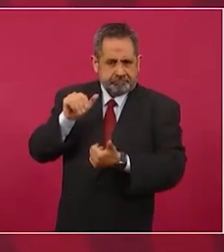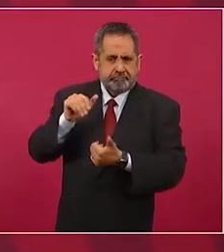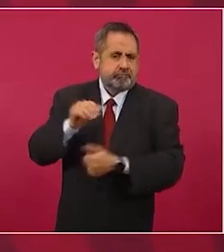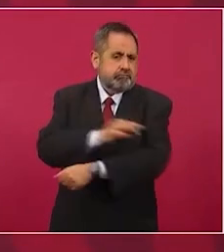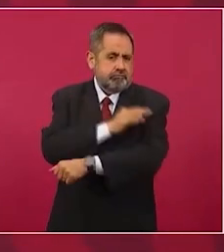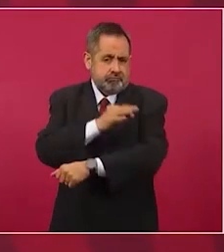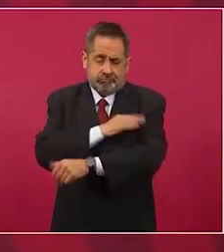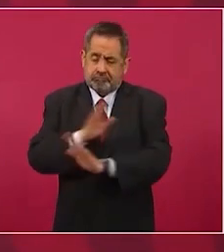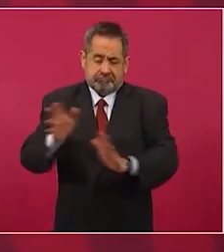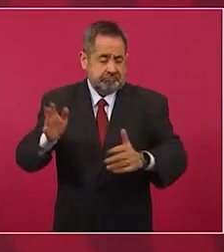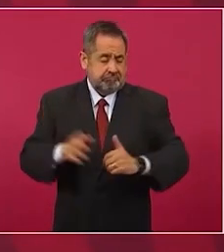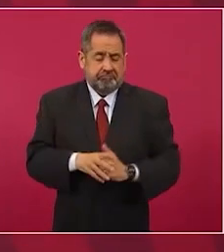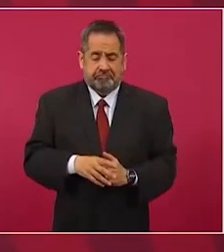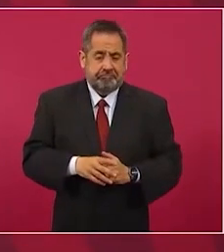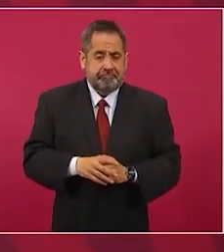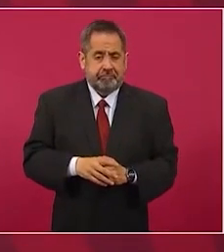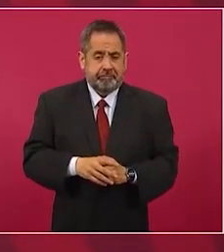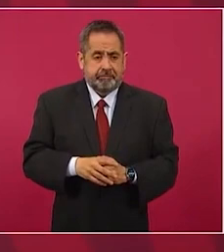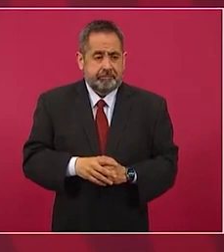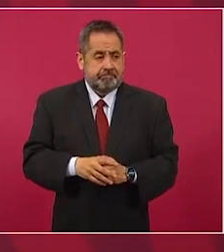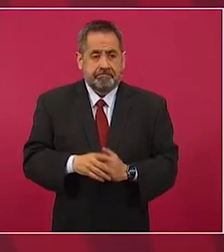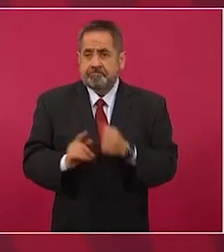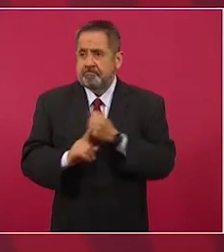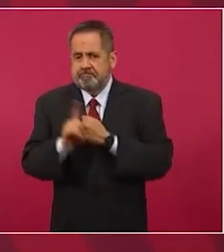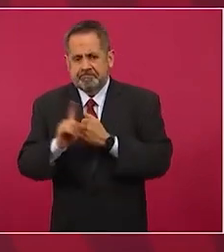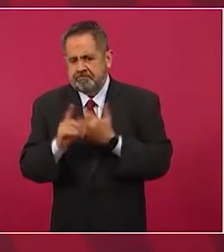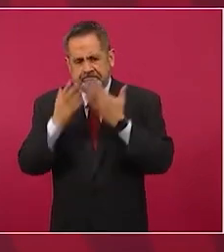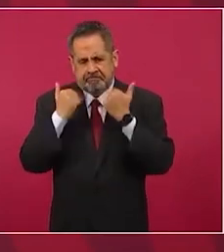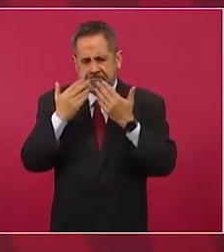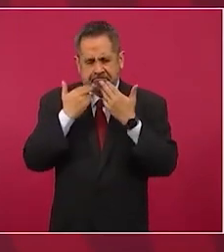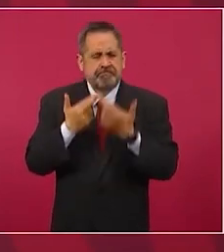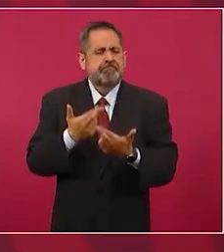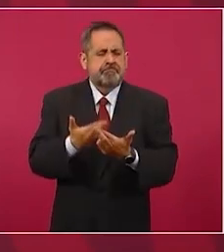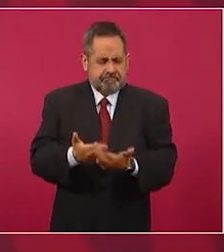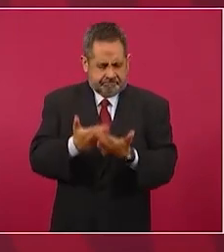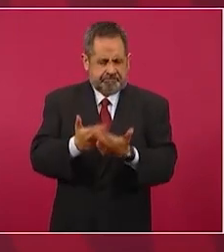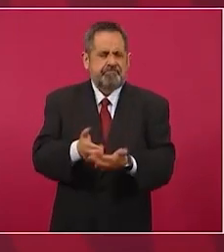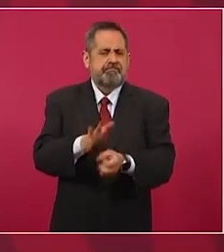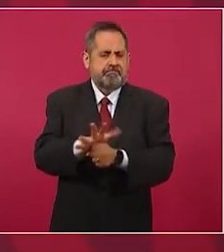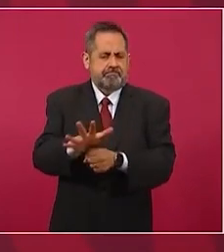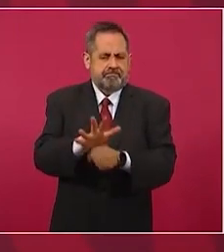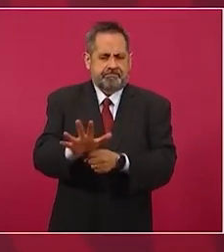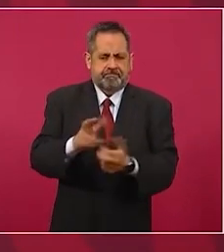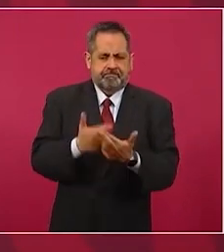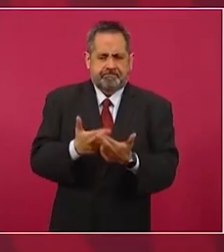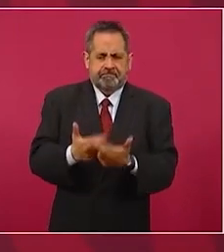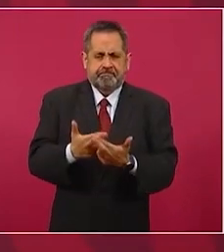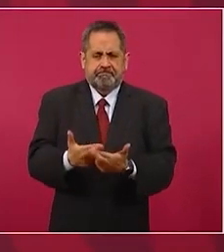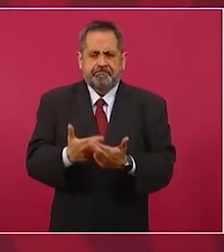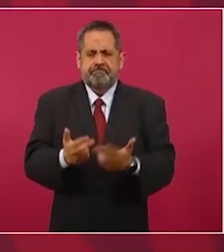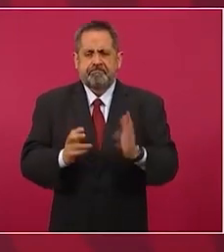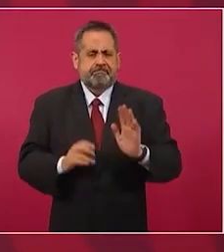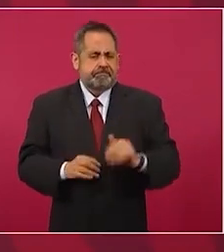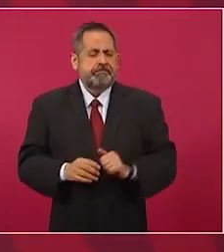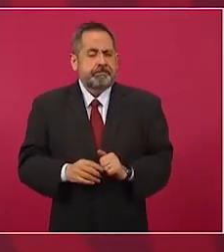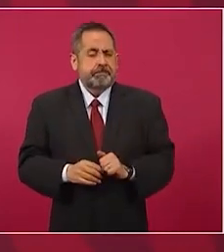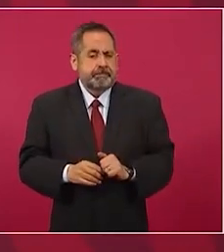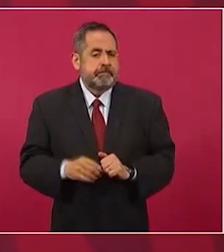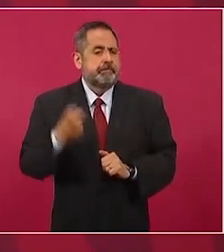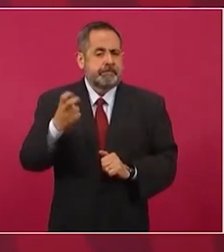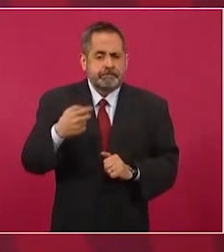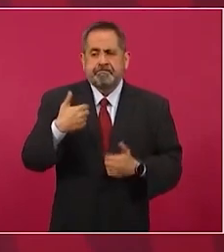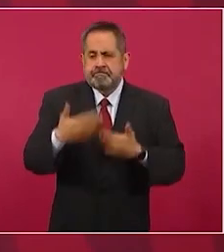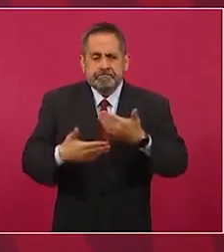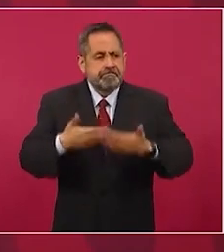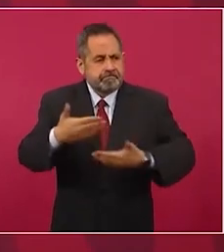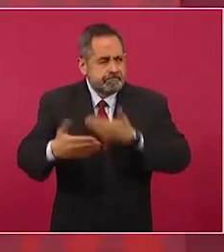Entonces, no hay problema de falta de vacunas. Por eso vamos a